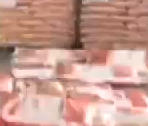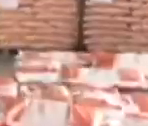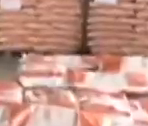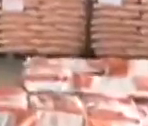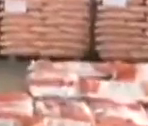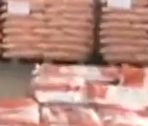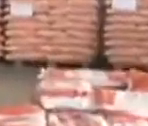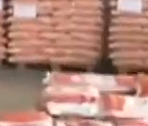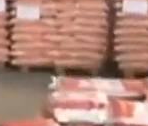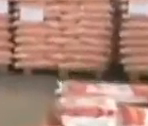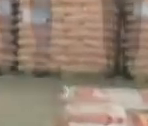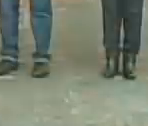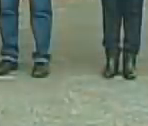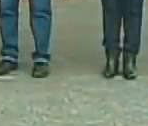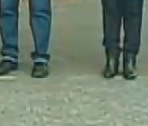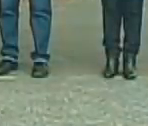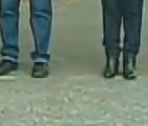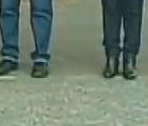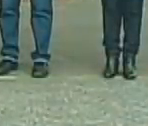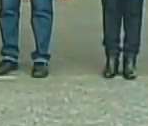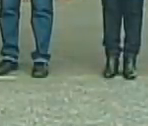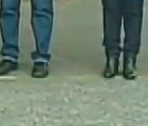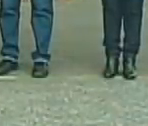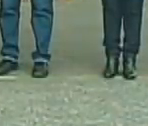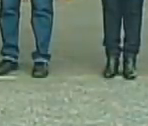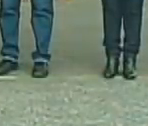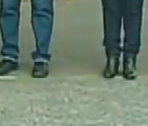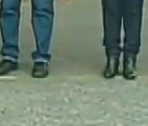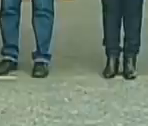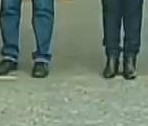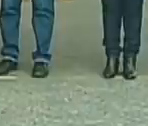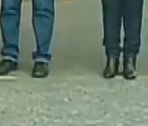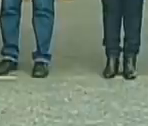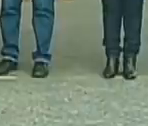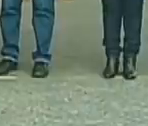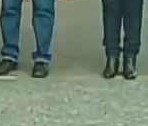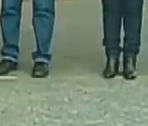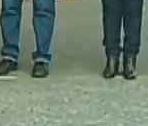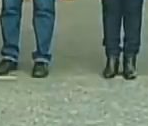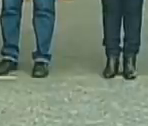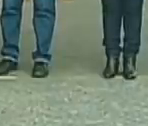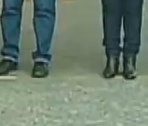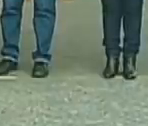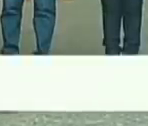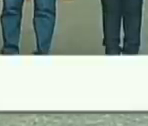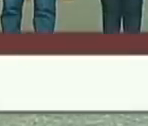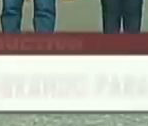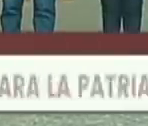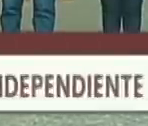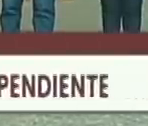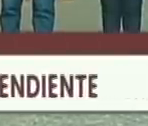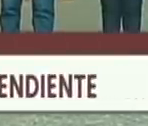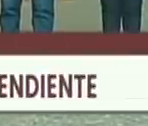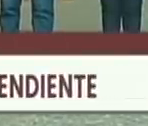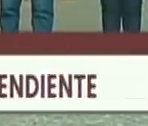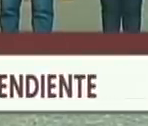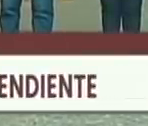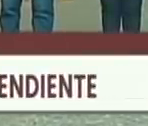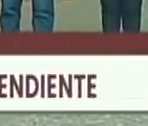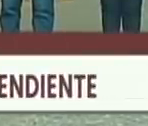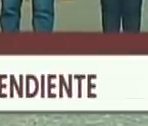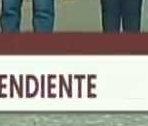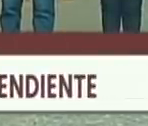patria independiente, libre y soberana. Esa es la meta, 2030, patria totalmente libre, totalmente